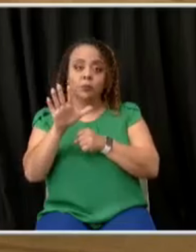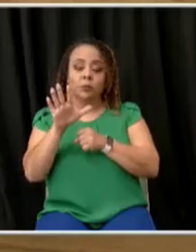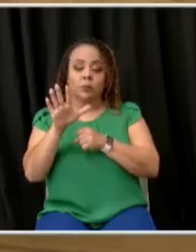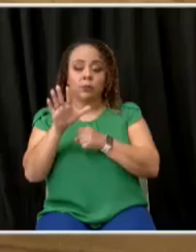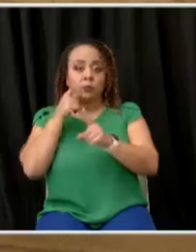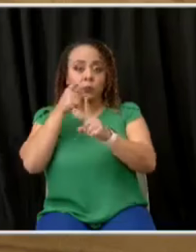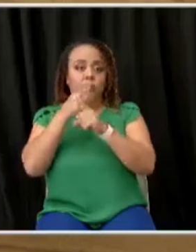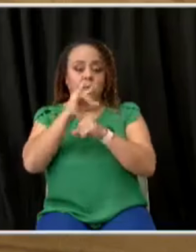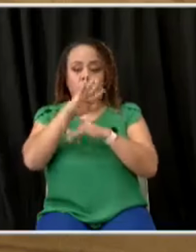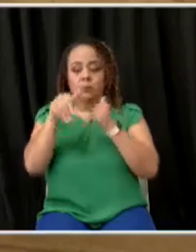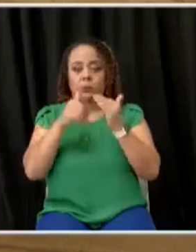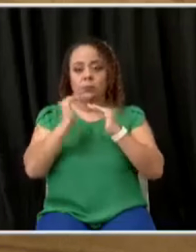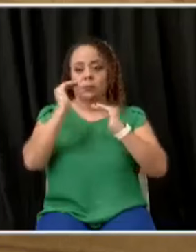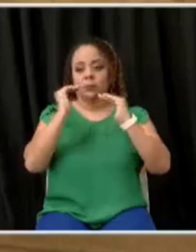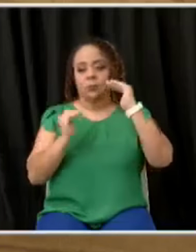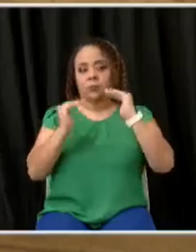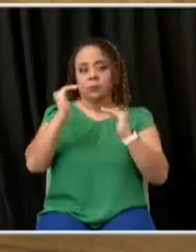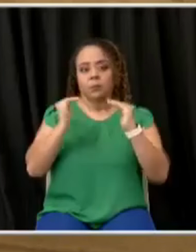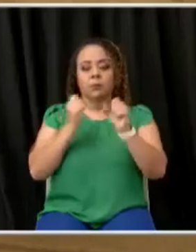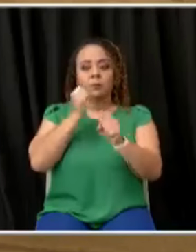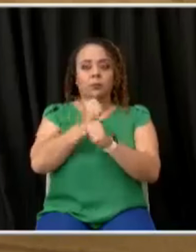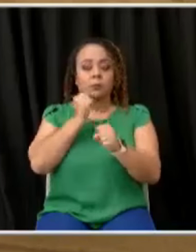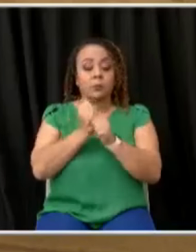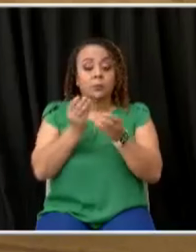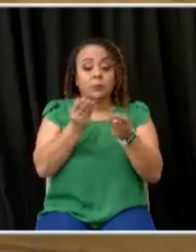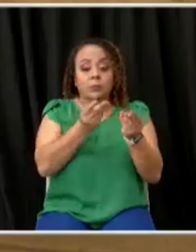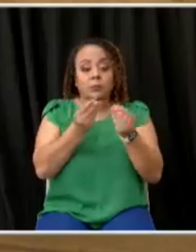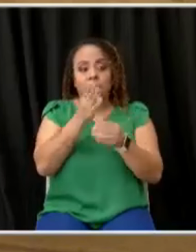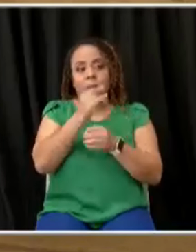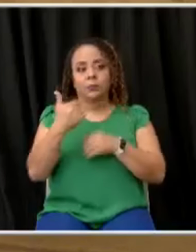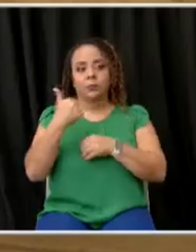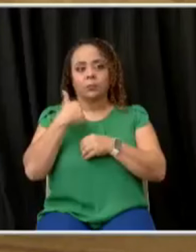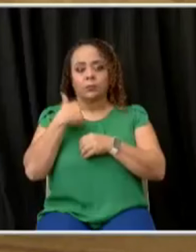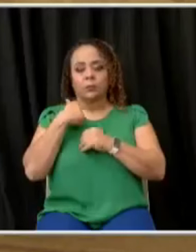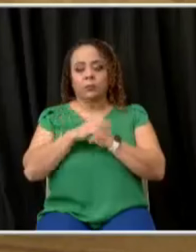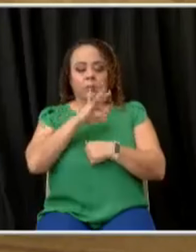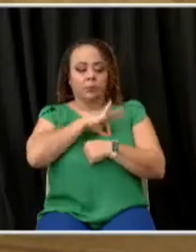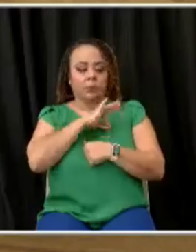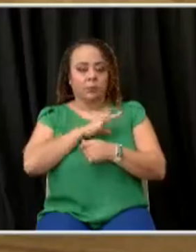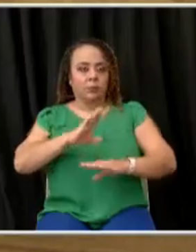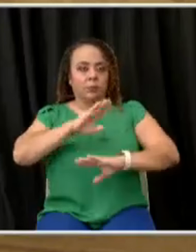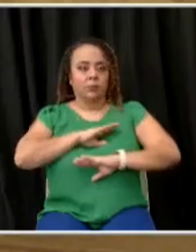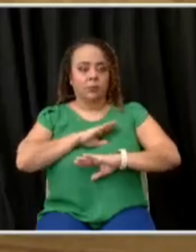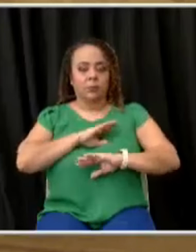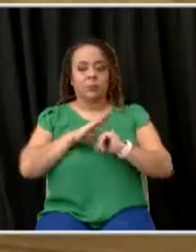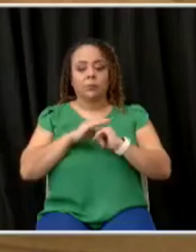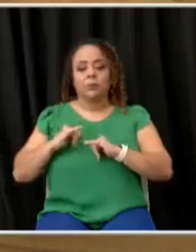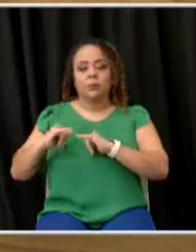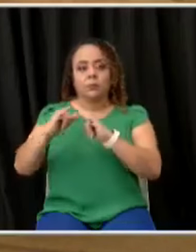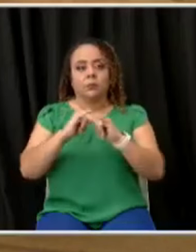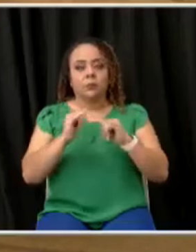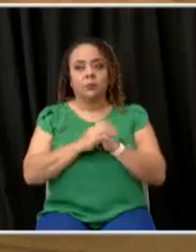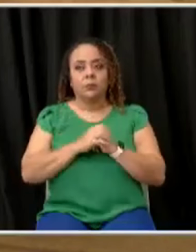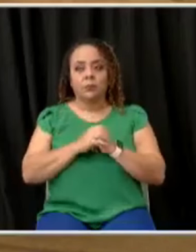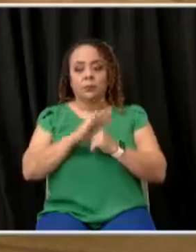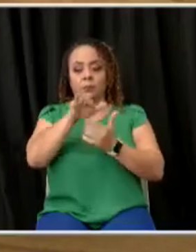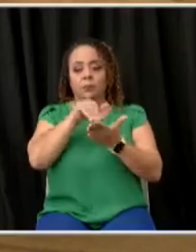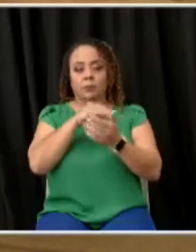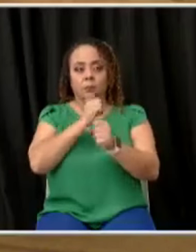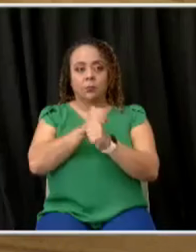todos estamos en un equilibrio trabajando, produciendo y generando un bienestar común. Por supuesto, generando centros de trabajo y